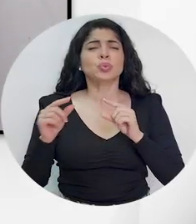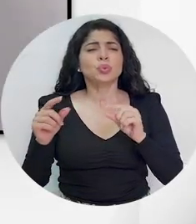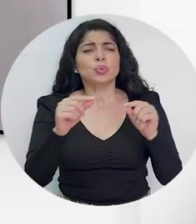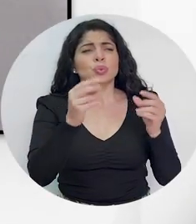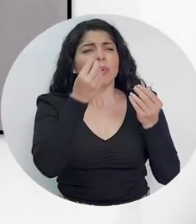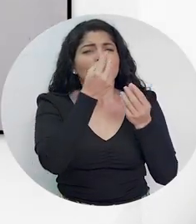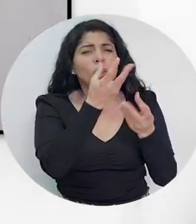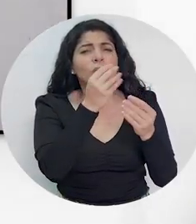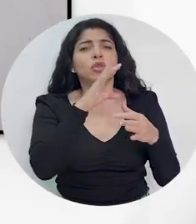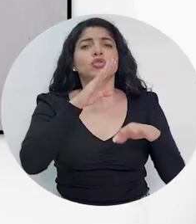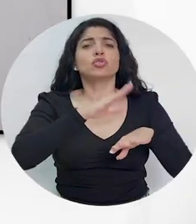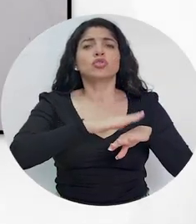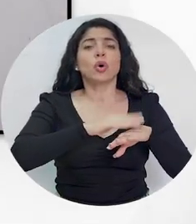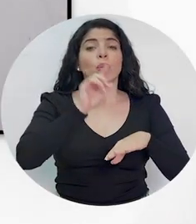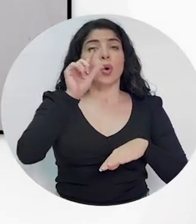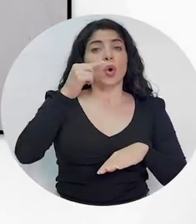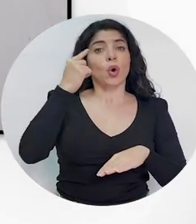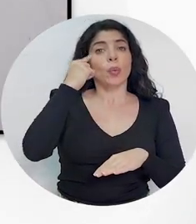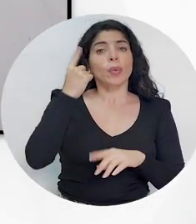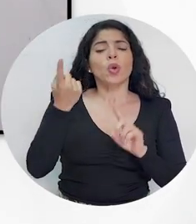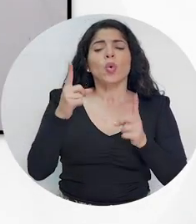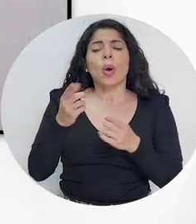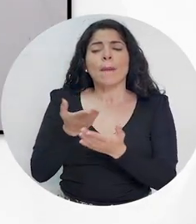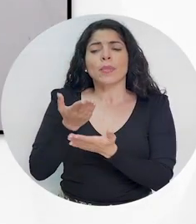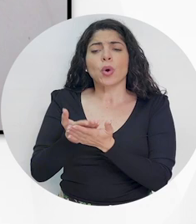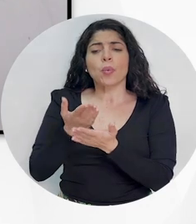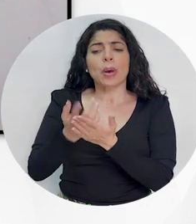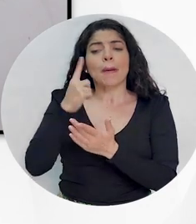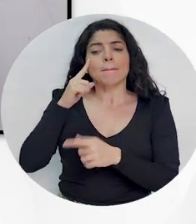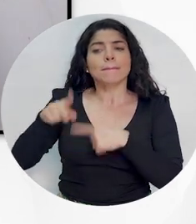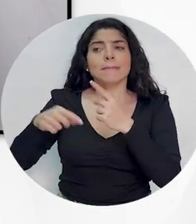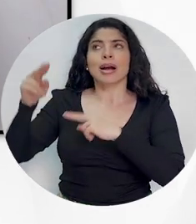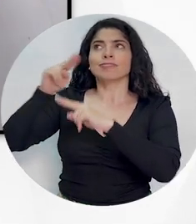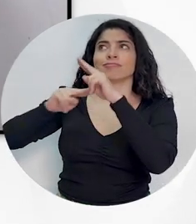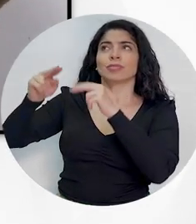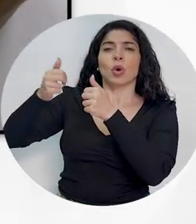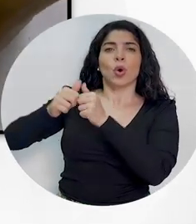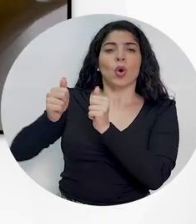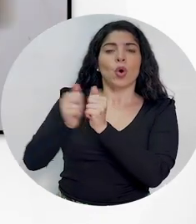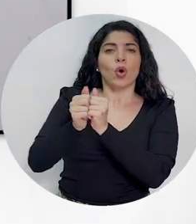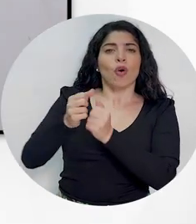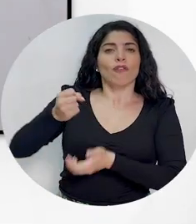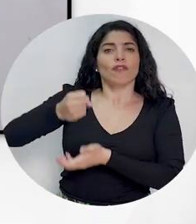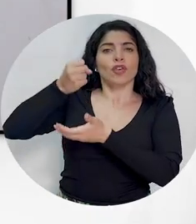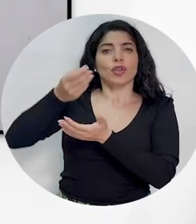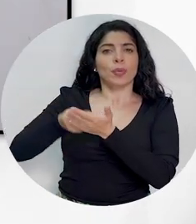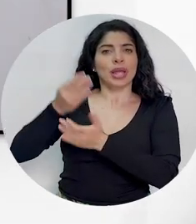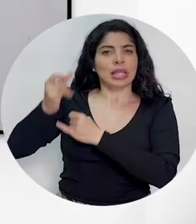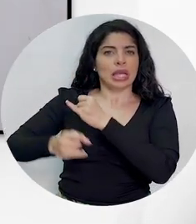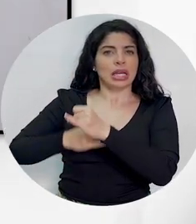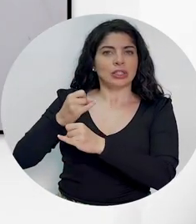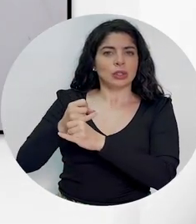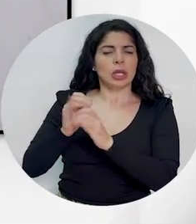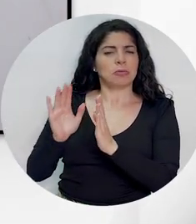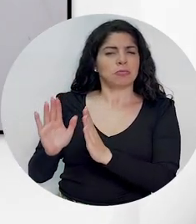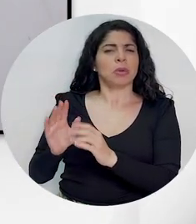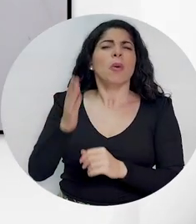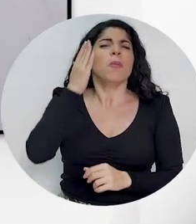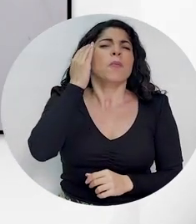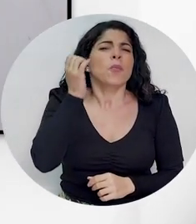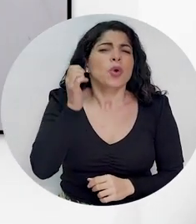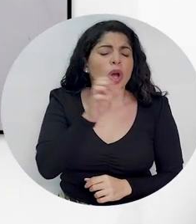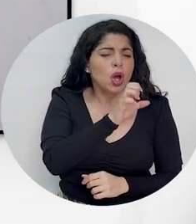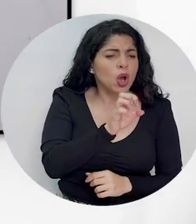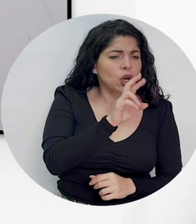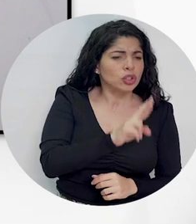Ha circulado mucha información sobre las propuestas del gobierno para el acuerdo con el Fondo Monetario Internacional. Pero vayamos por partes. ¿Por qué es